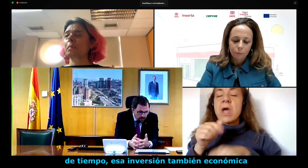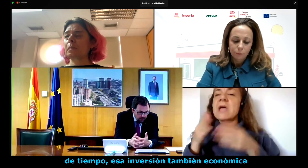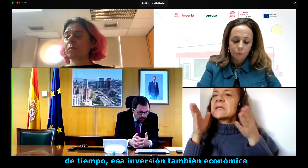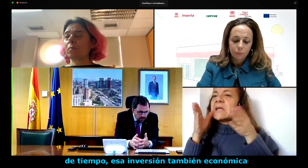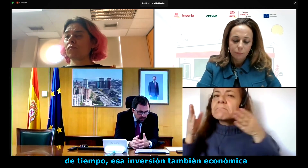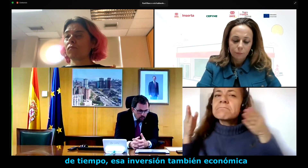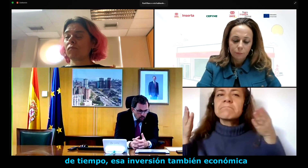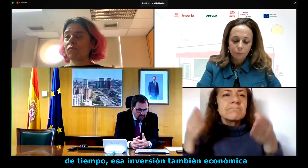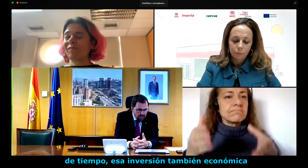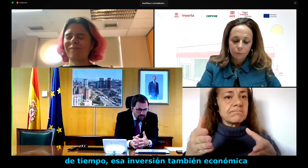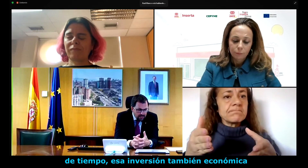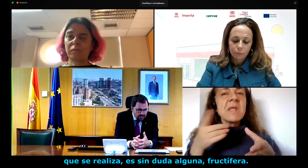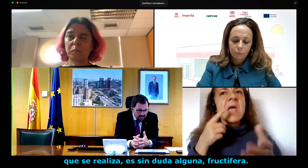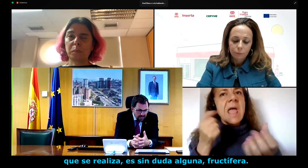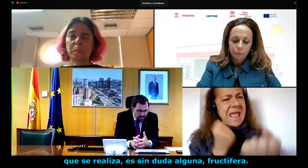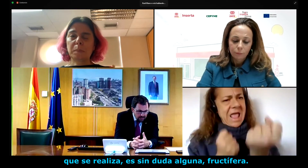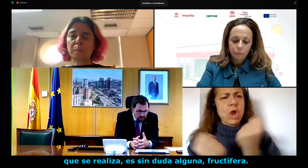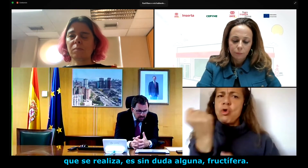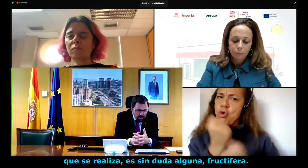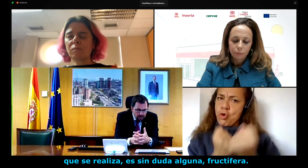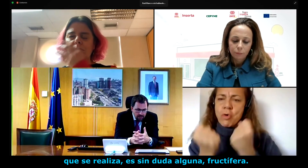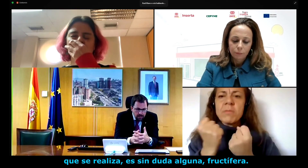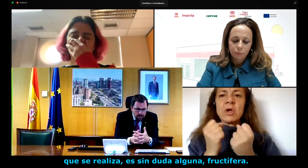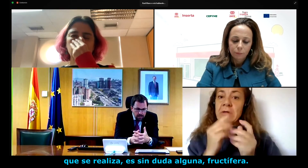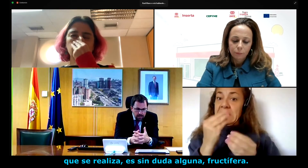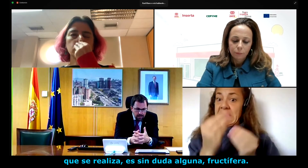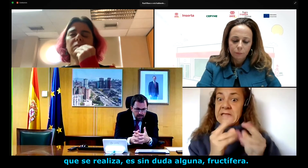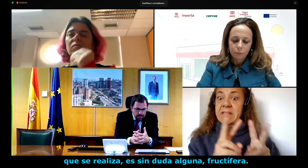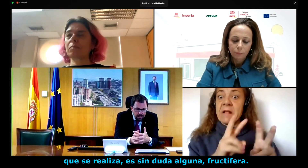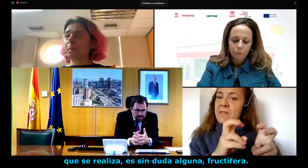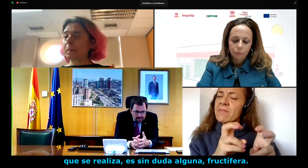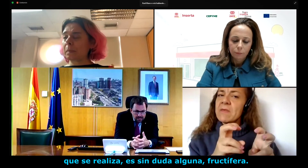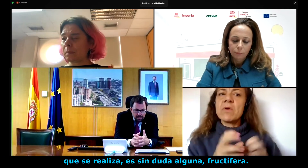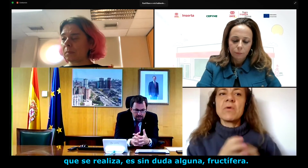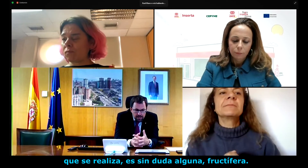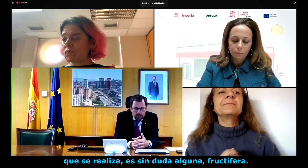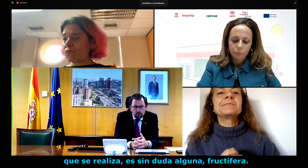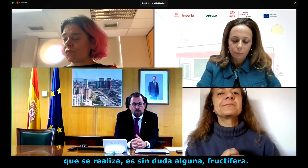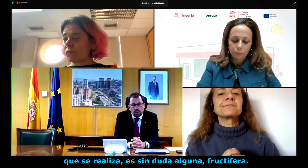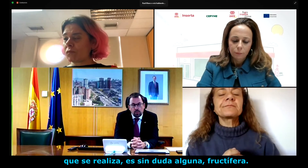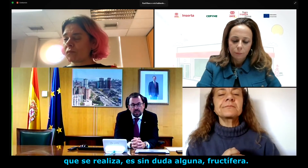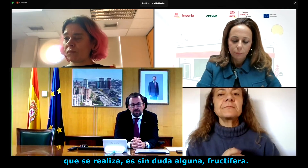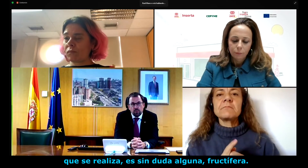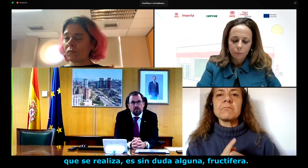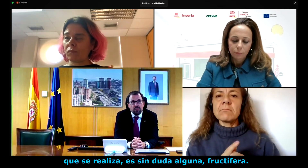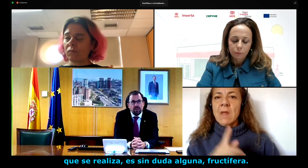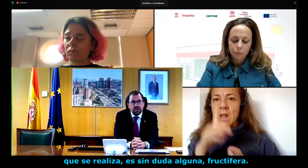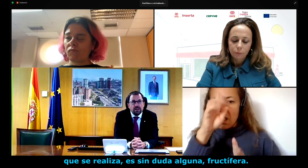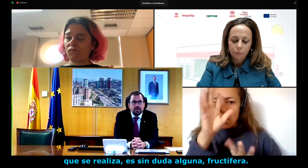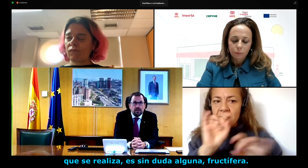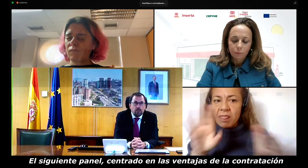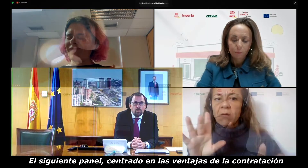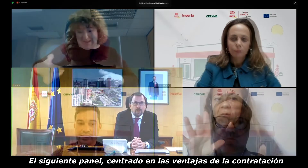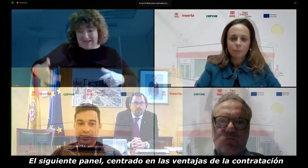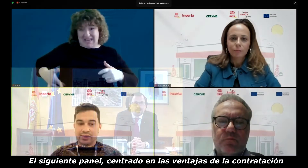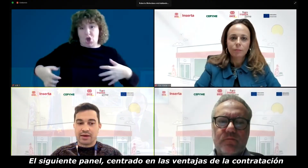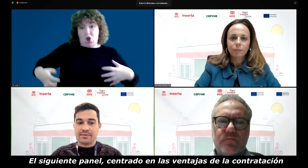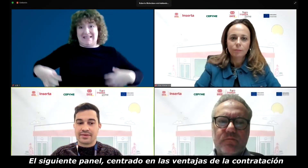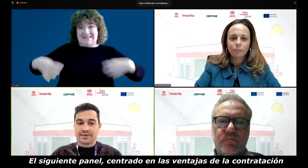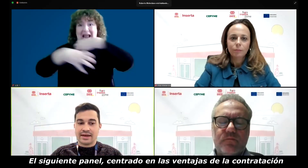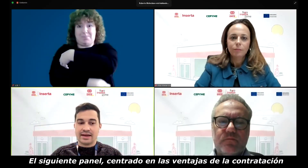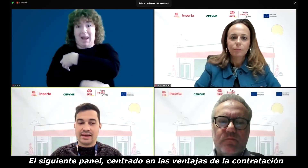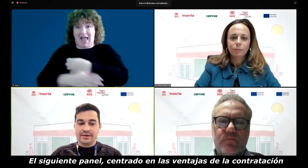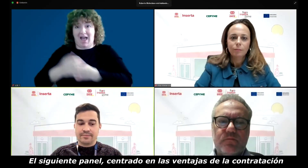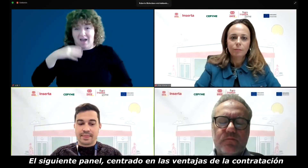económica que se realiza, es sin duda alguna fructífera. El